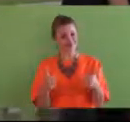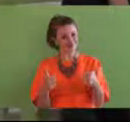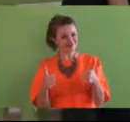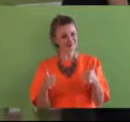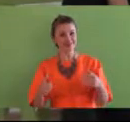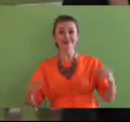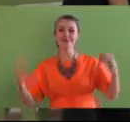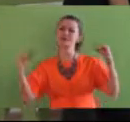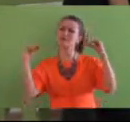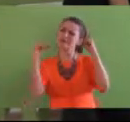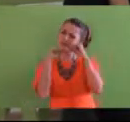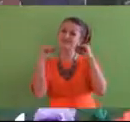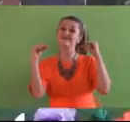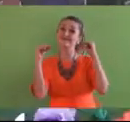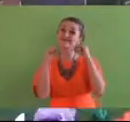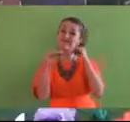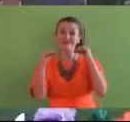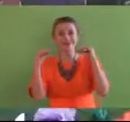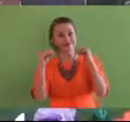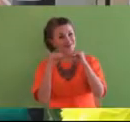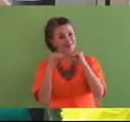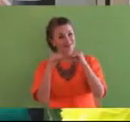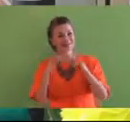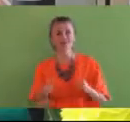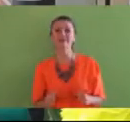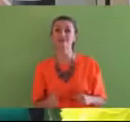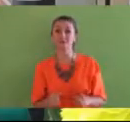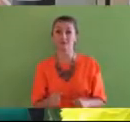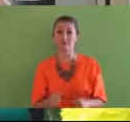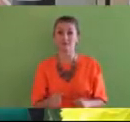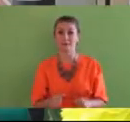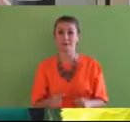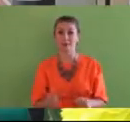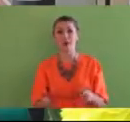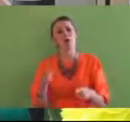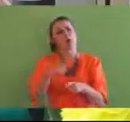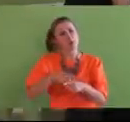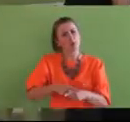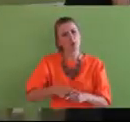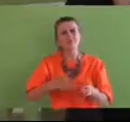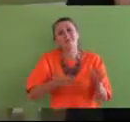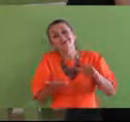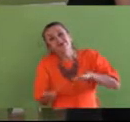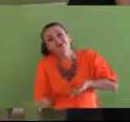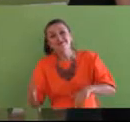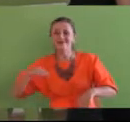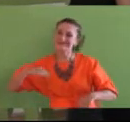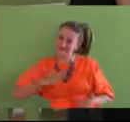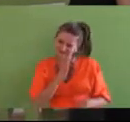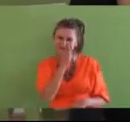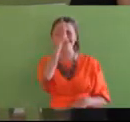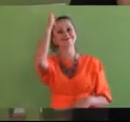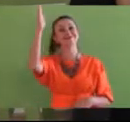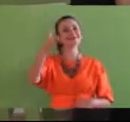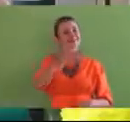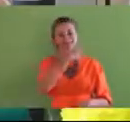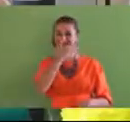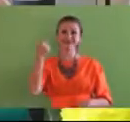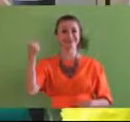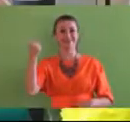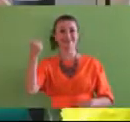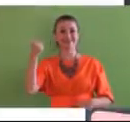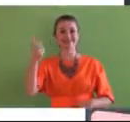mi buena educación. Por eso trato de ser siempre